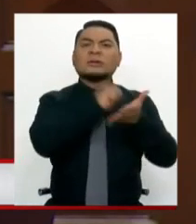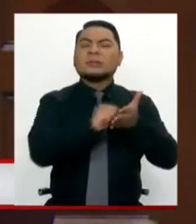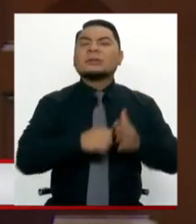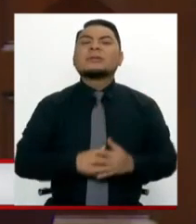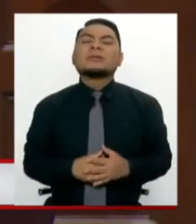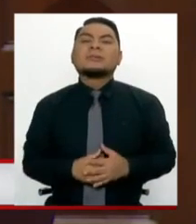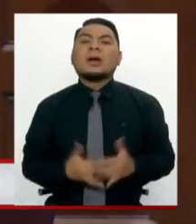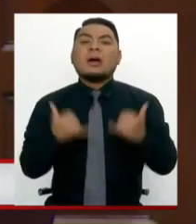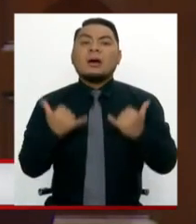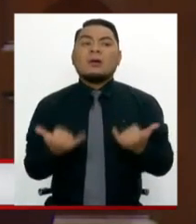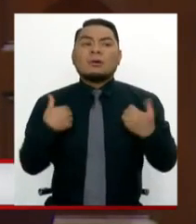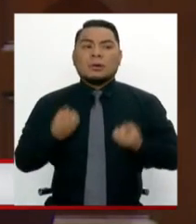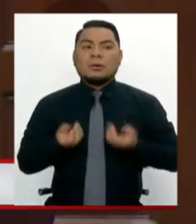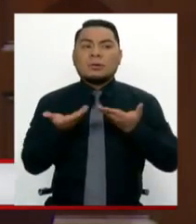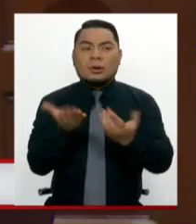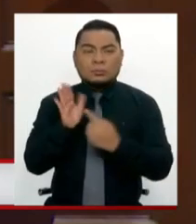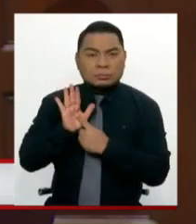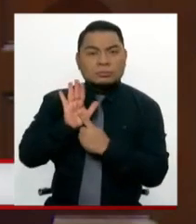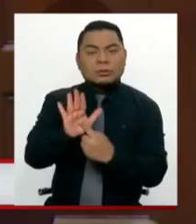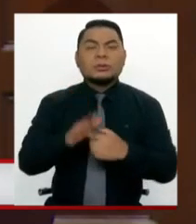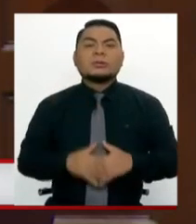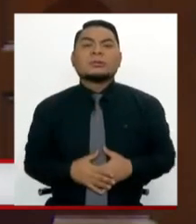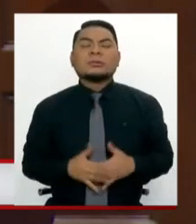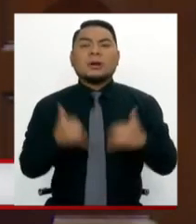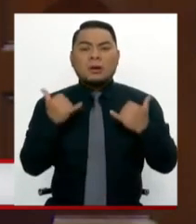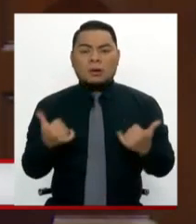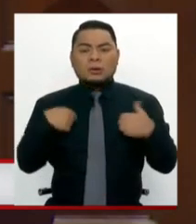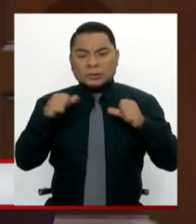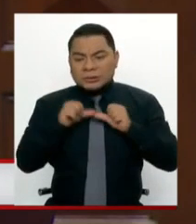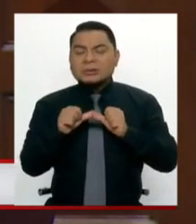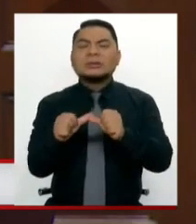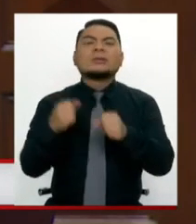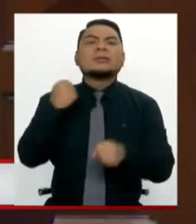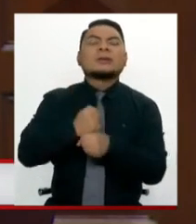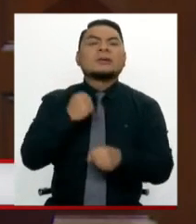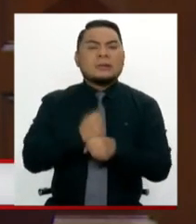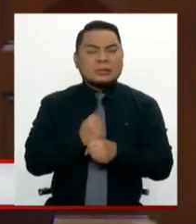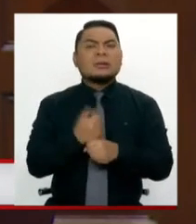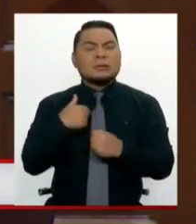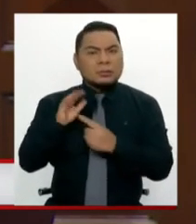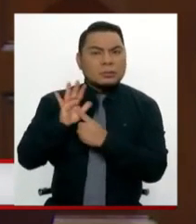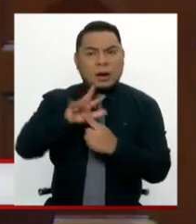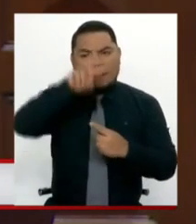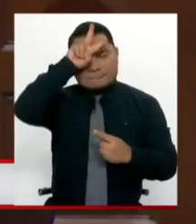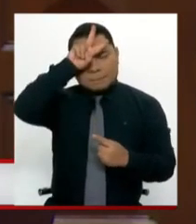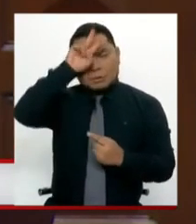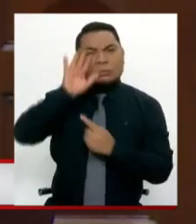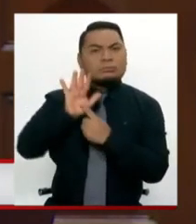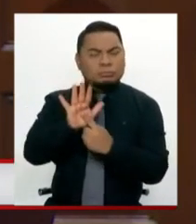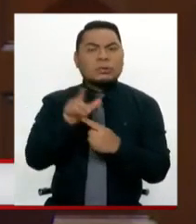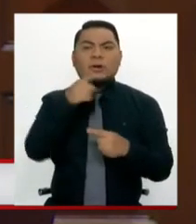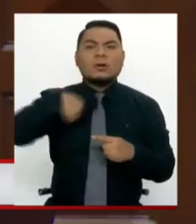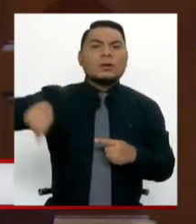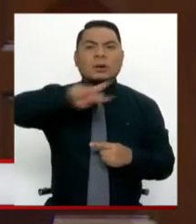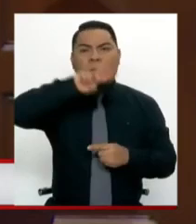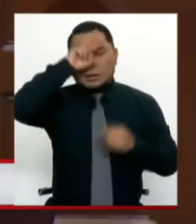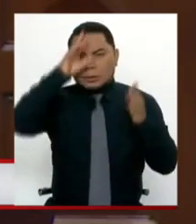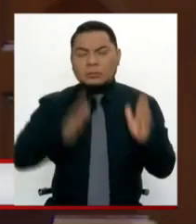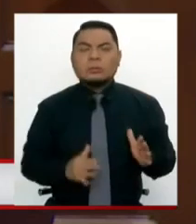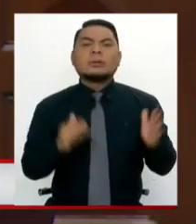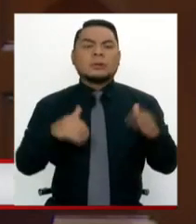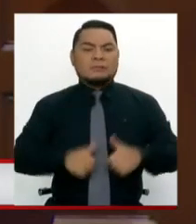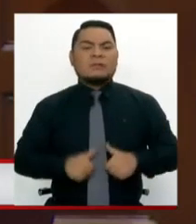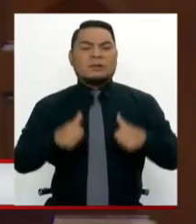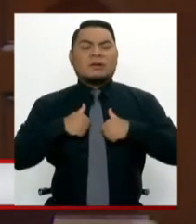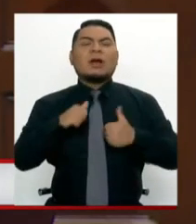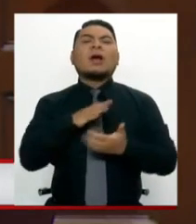hoy lo voy a pasar a demostrar, vamos a seguir trabajando y haciendo patria para que todos los peruanos y peruanas